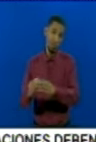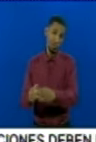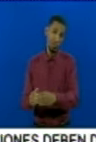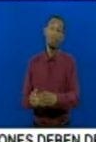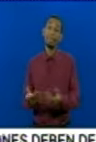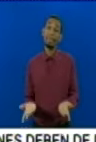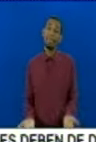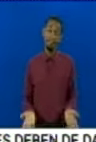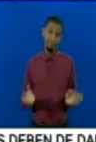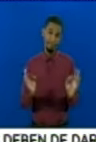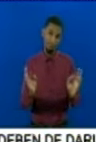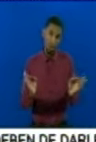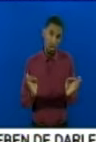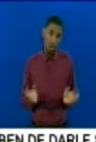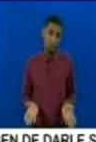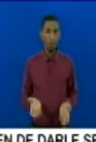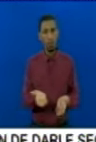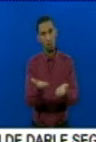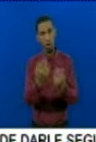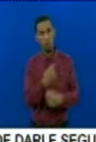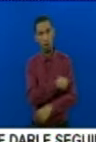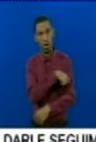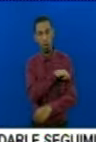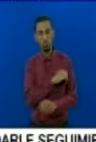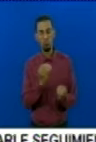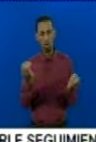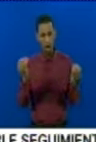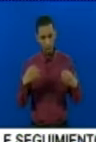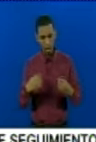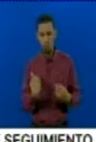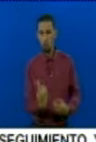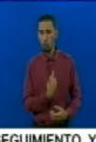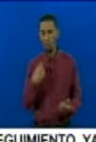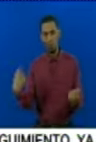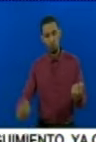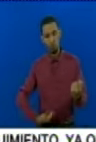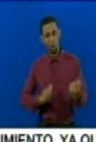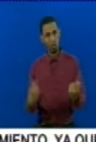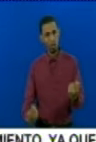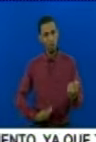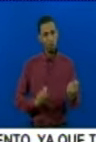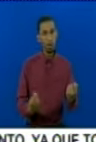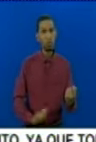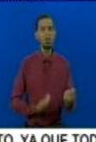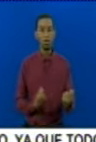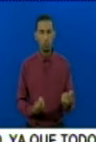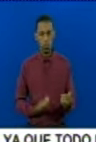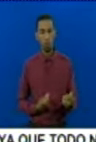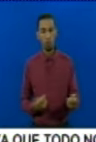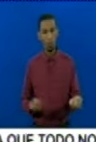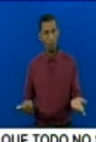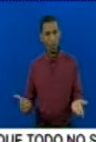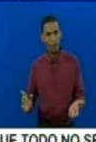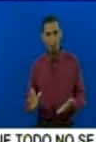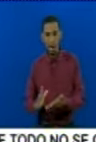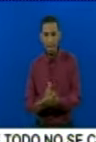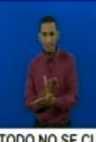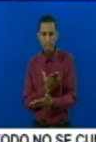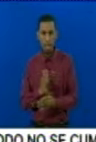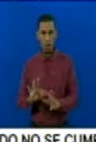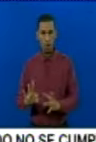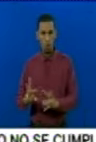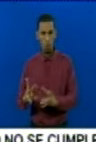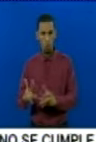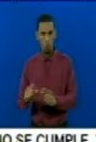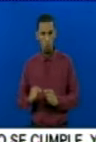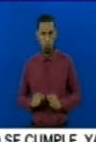Y lo que no le puede quedar la menor duda a nuestro pueblo, que el enfrentamiento es cabal, que no hay paños tibios,